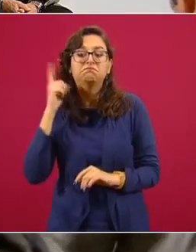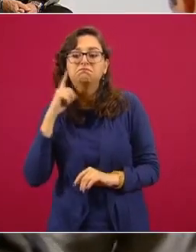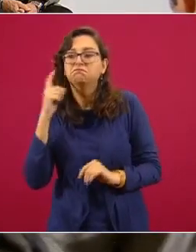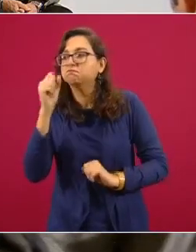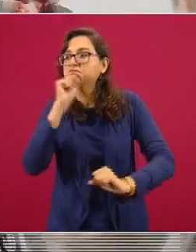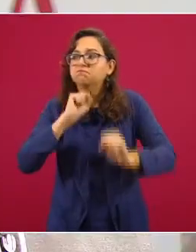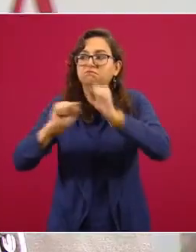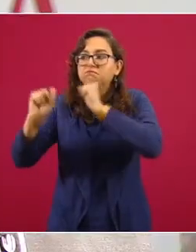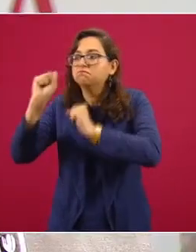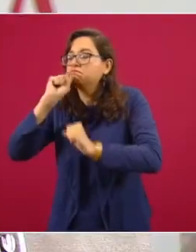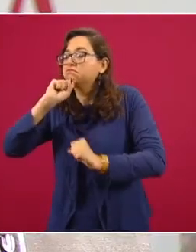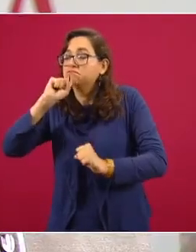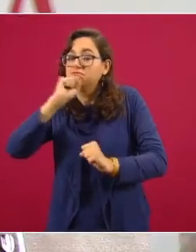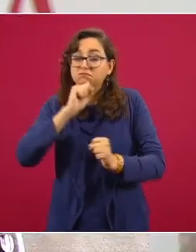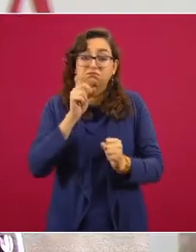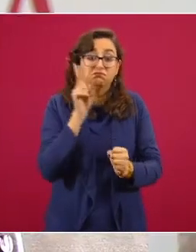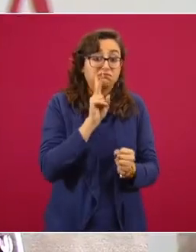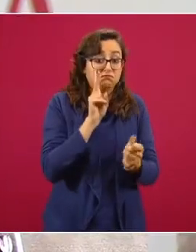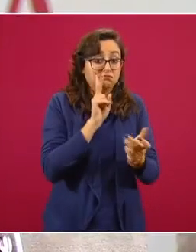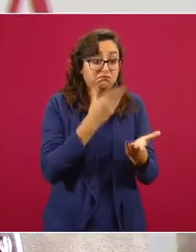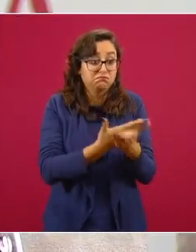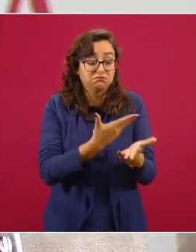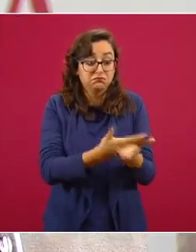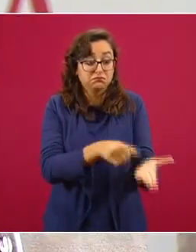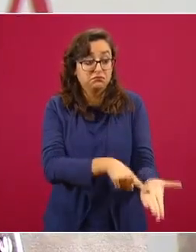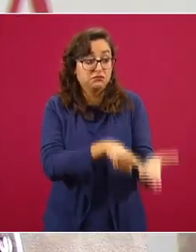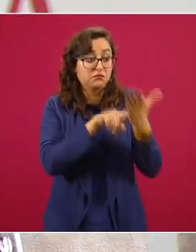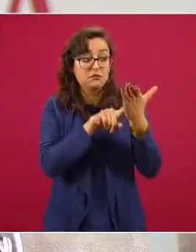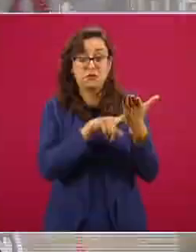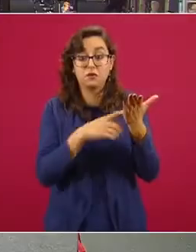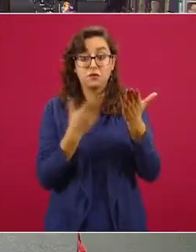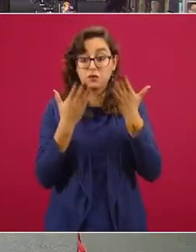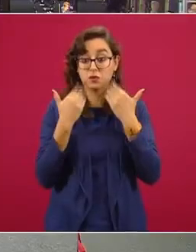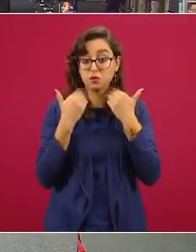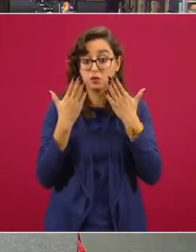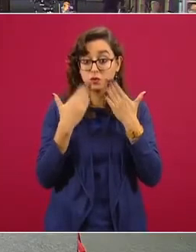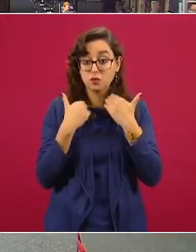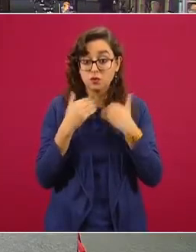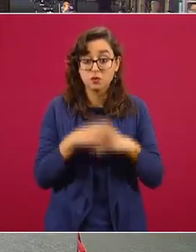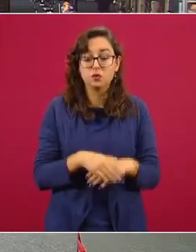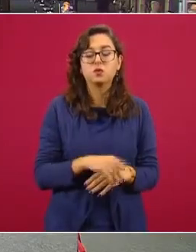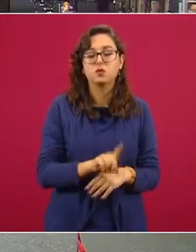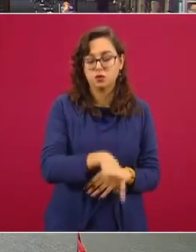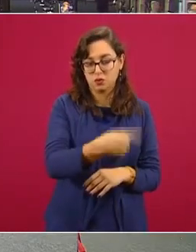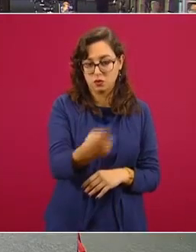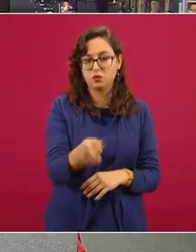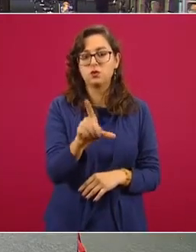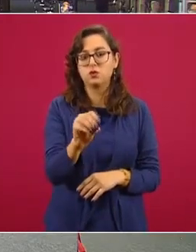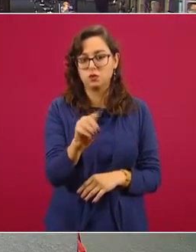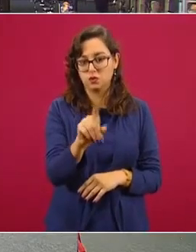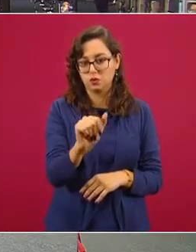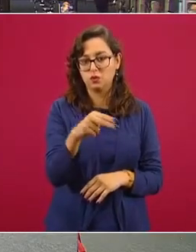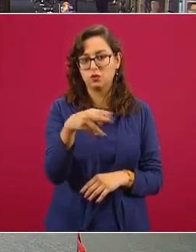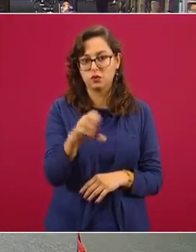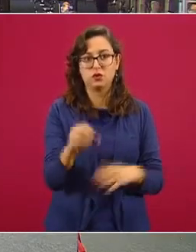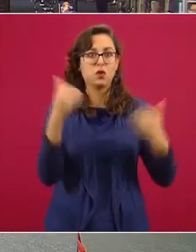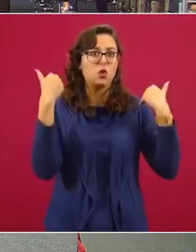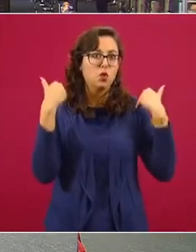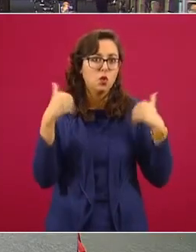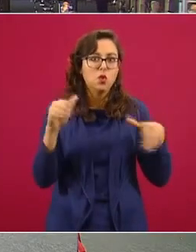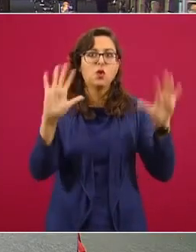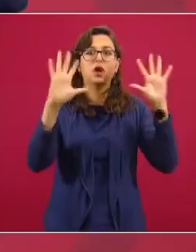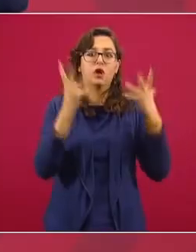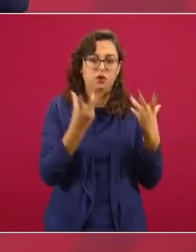pruebas, no hay evidencias. El señor Lozano en efecto trabajó en FEMSA desde hace mucho